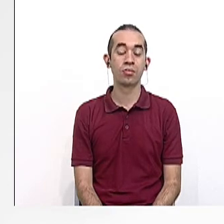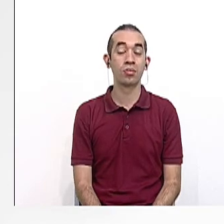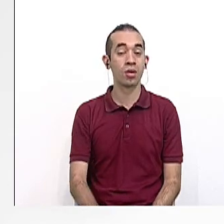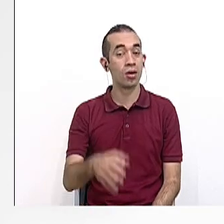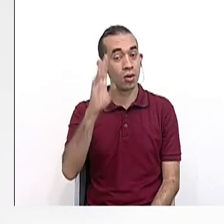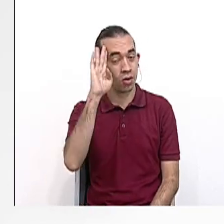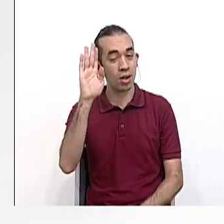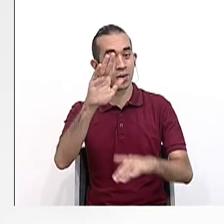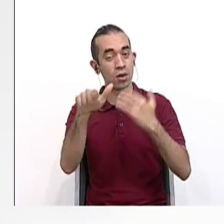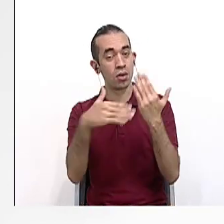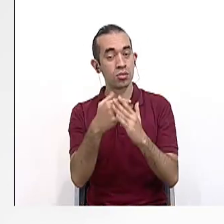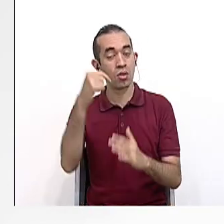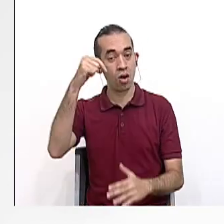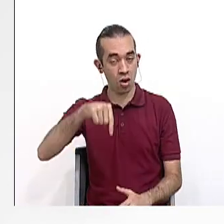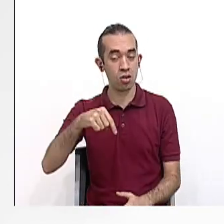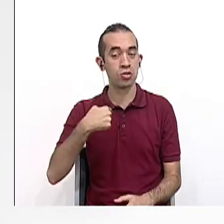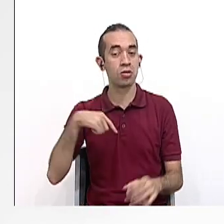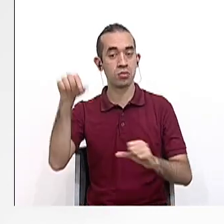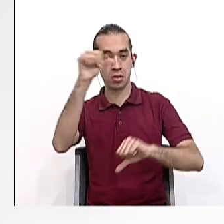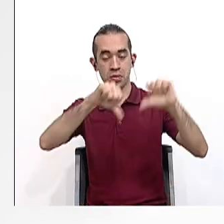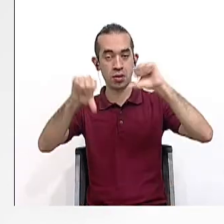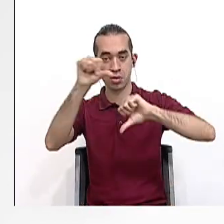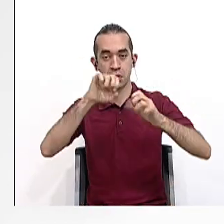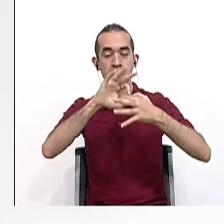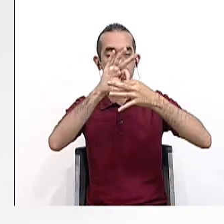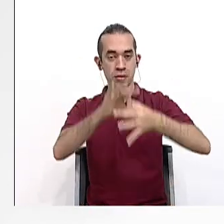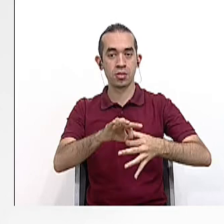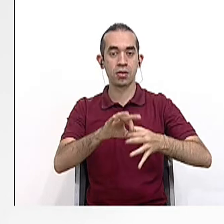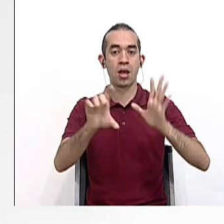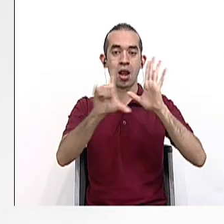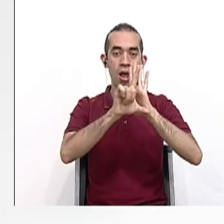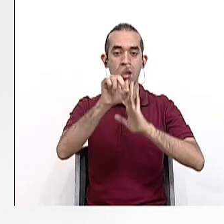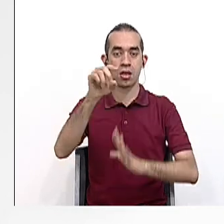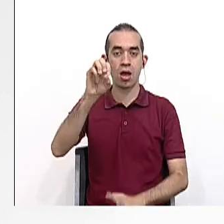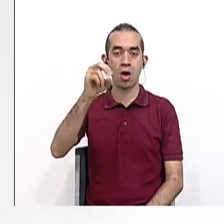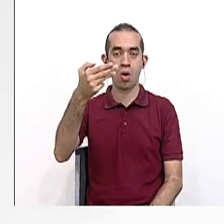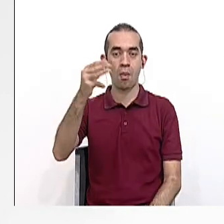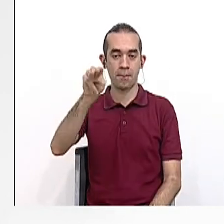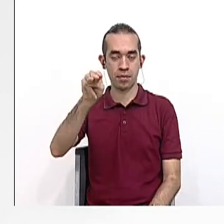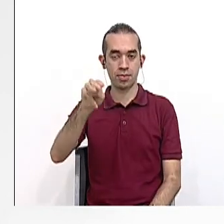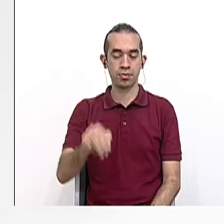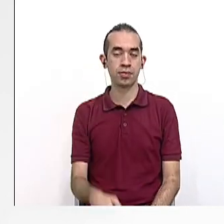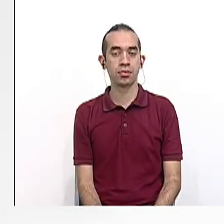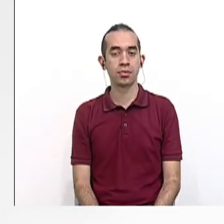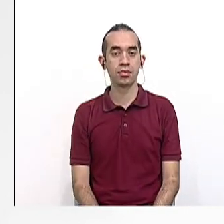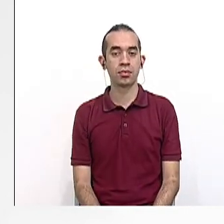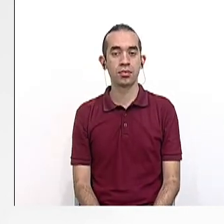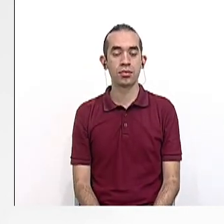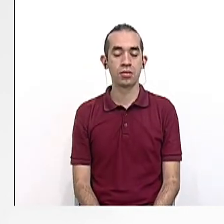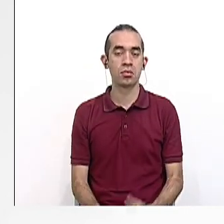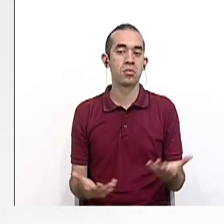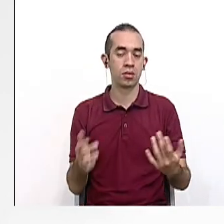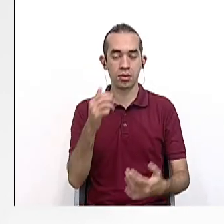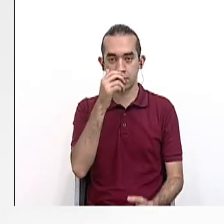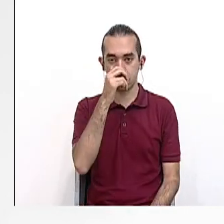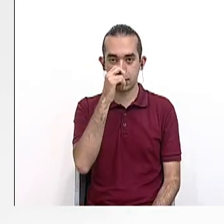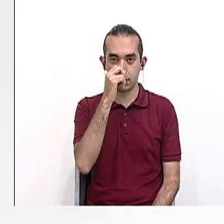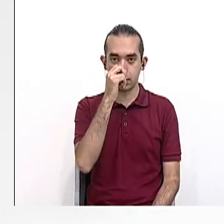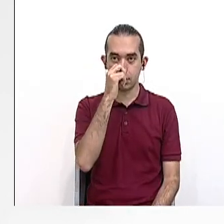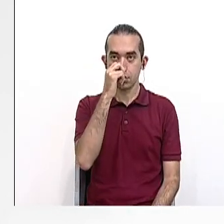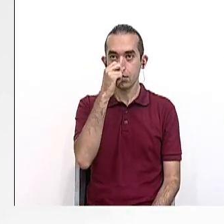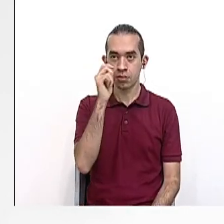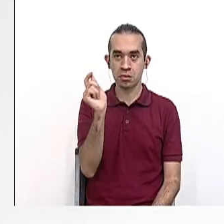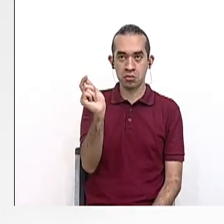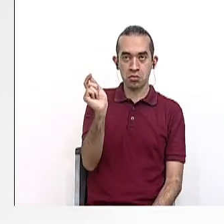Hola a todos, el día de hoy voy a hacer un experimento relacionado con la ley de Ohm. Para eso voy a utilizar una resistencia